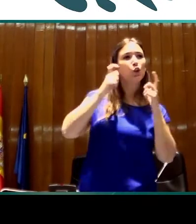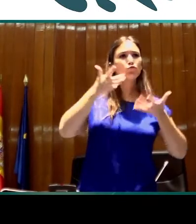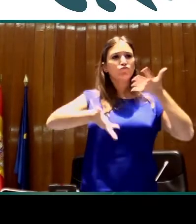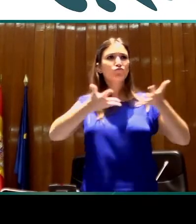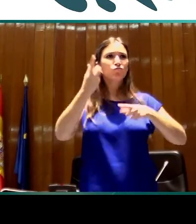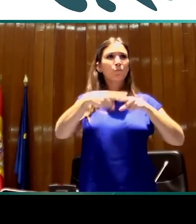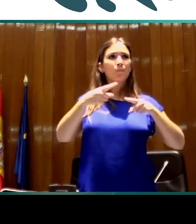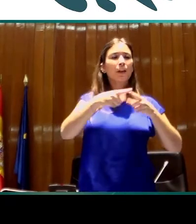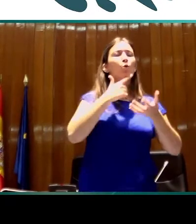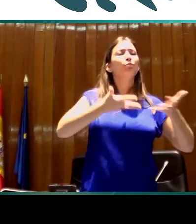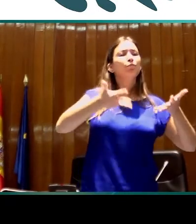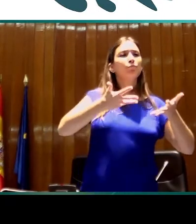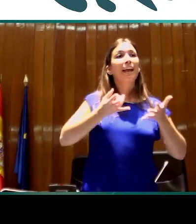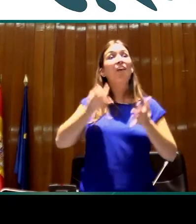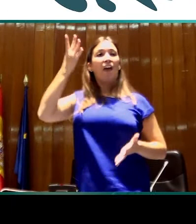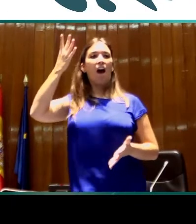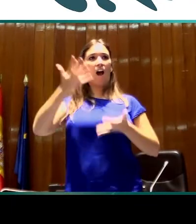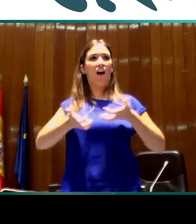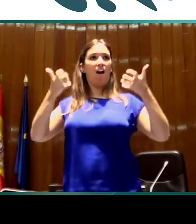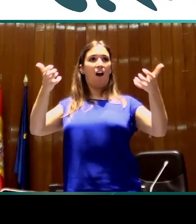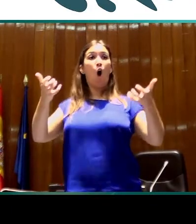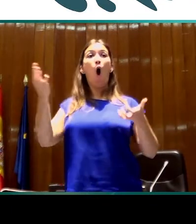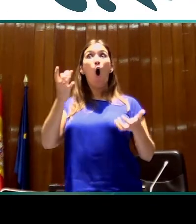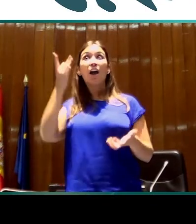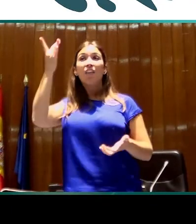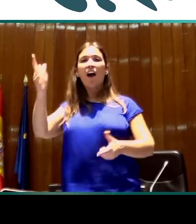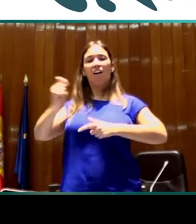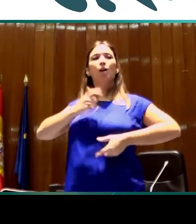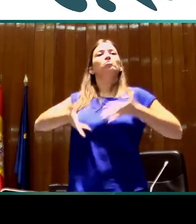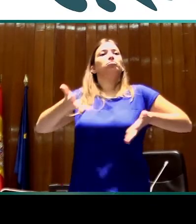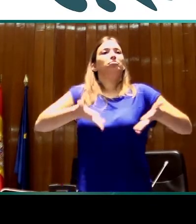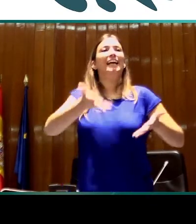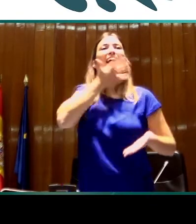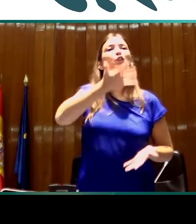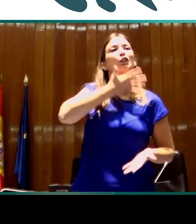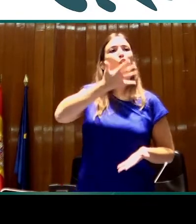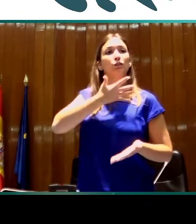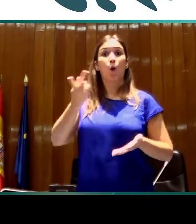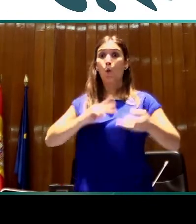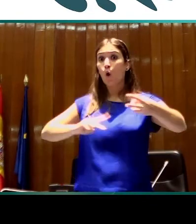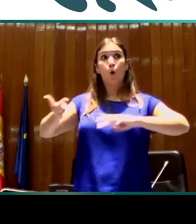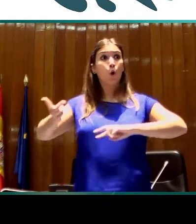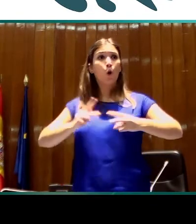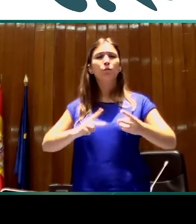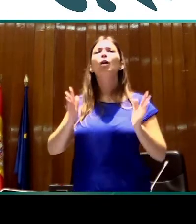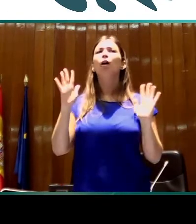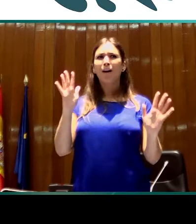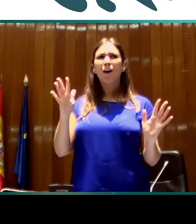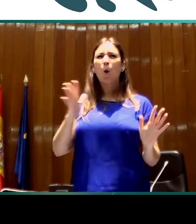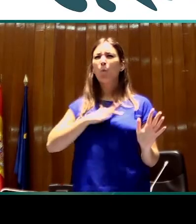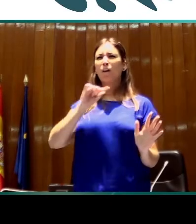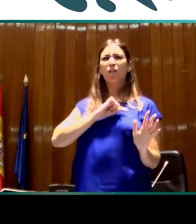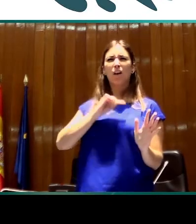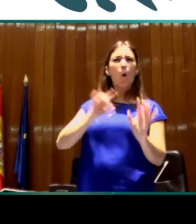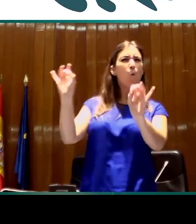la generación de una idea o desde una idea a una serie de gestos es algo que puede ser lo mismo